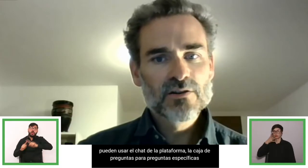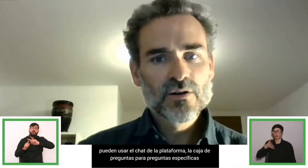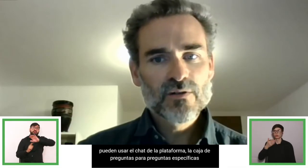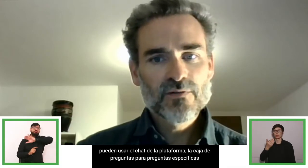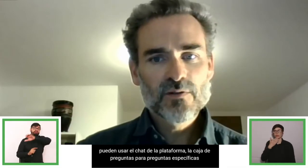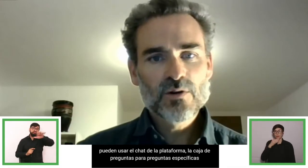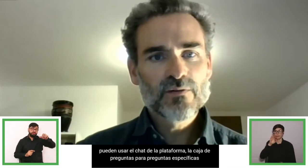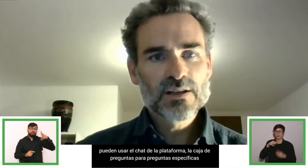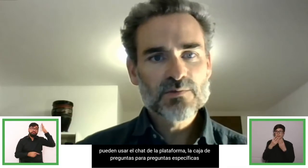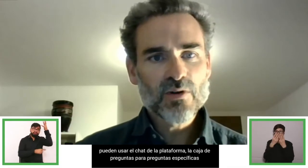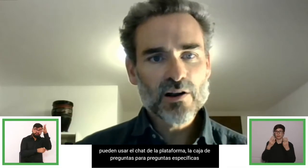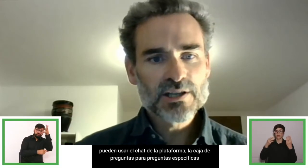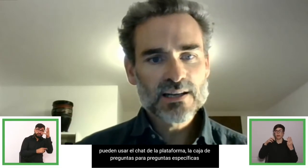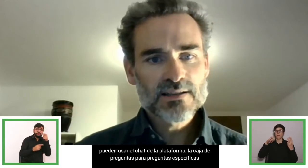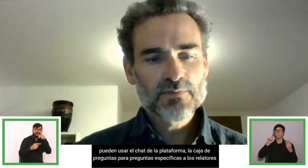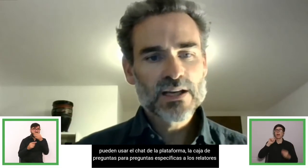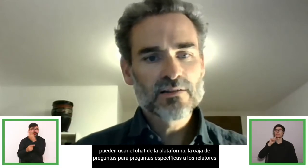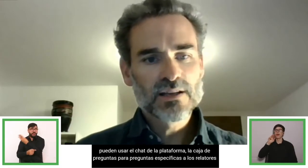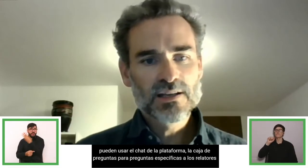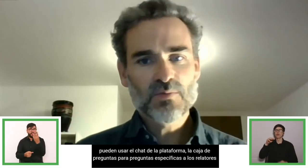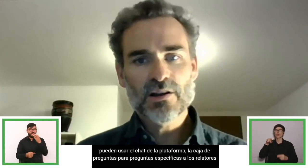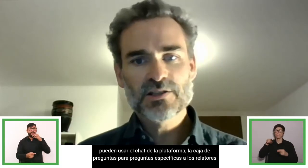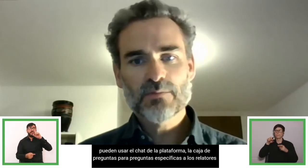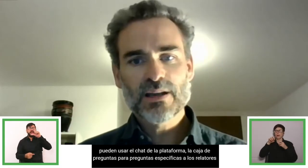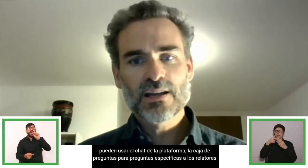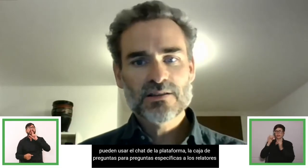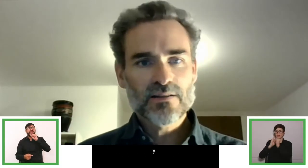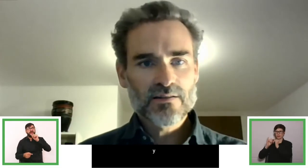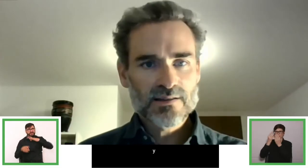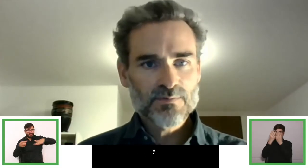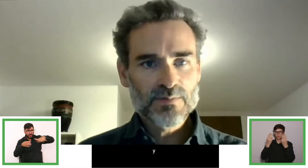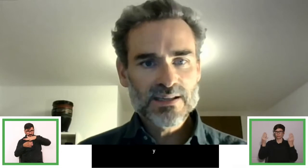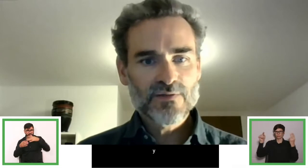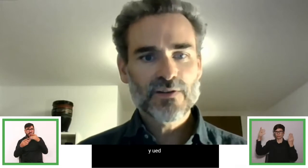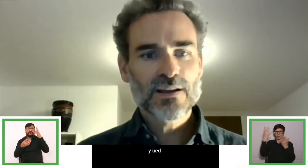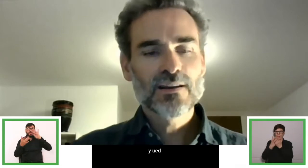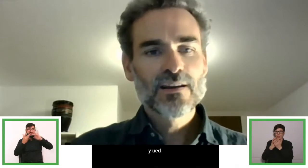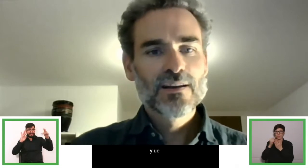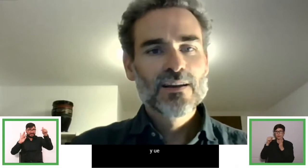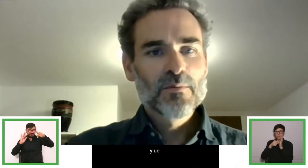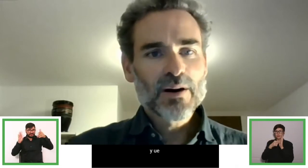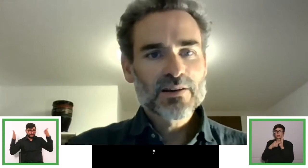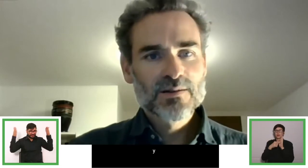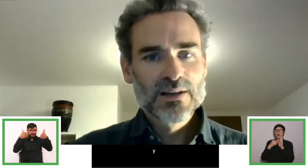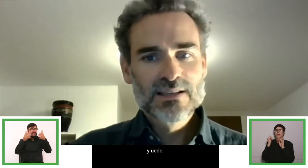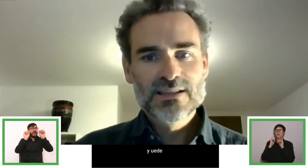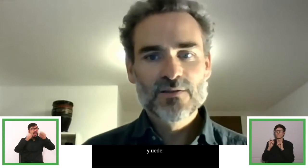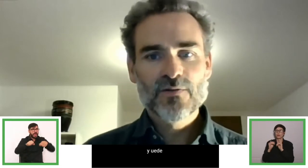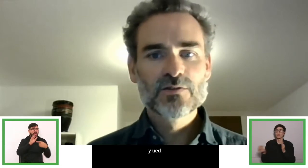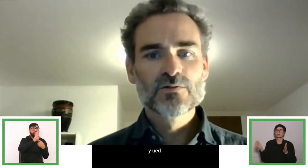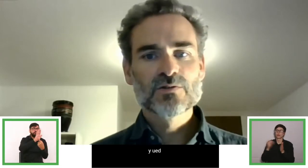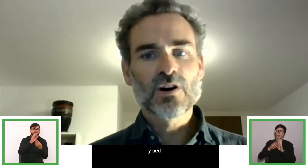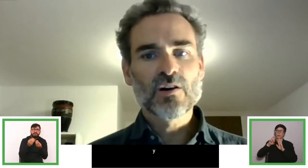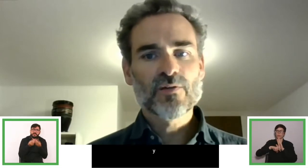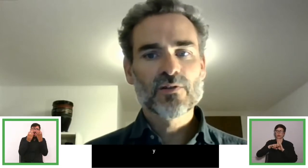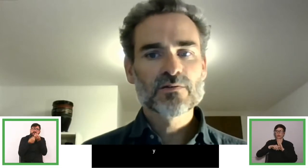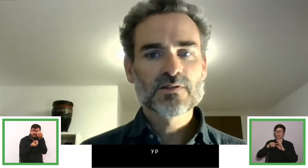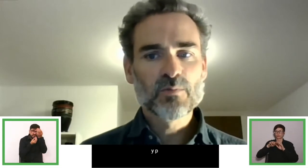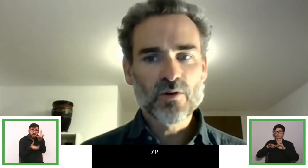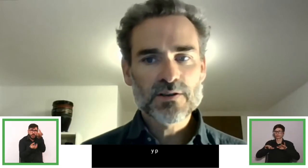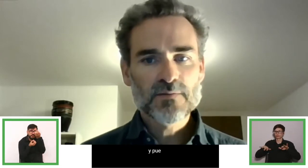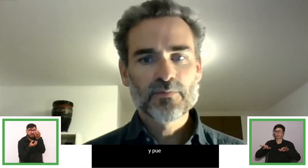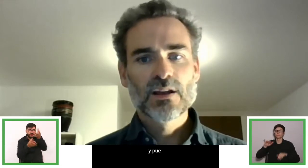ver la sección de Impact Transfer y encontrar una revisión de los proyectos. Y hay